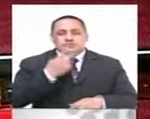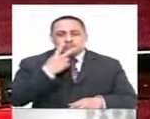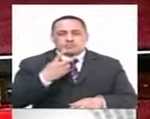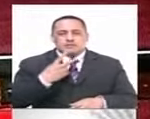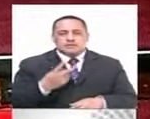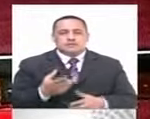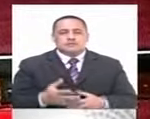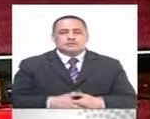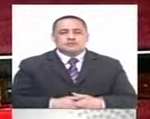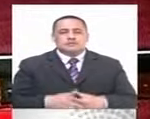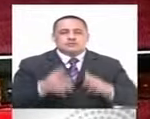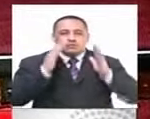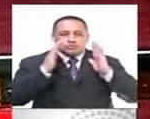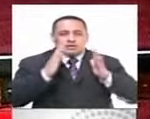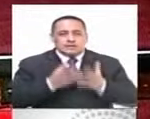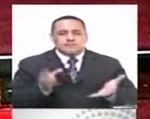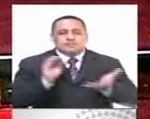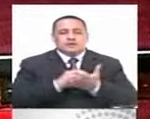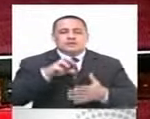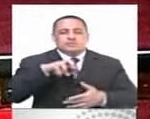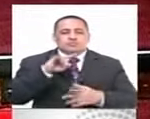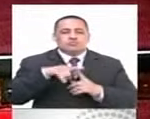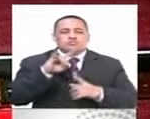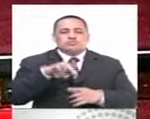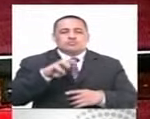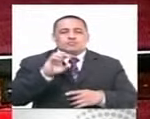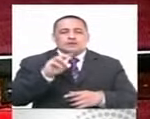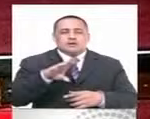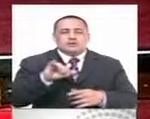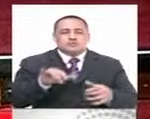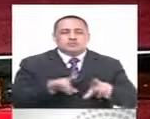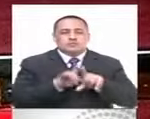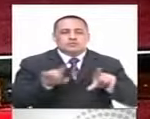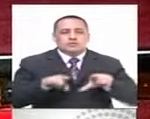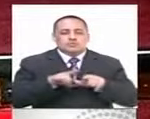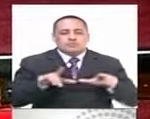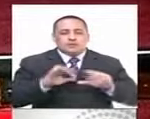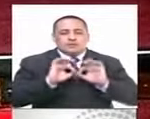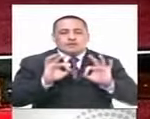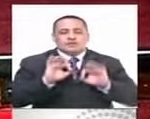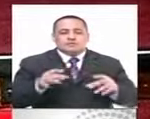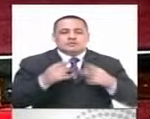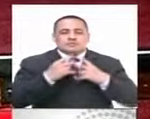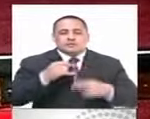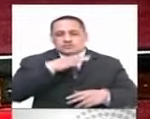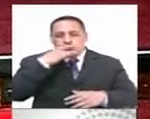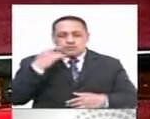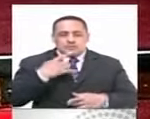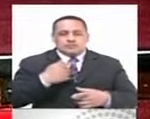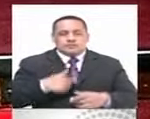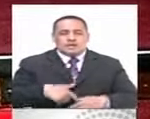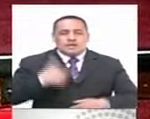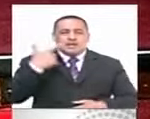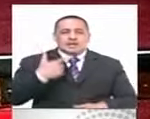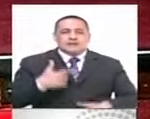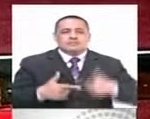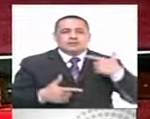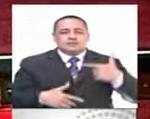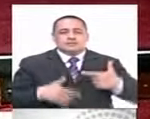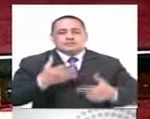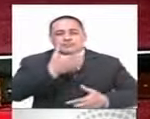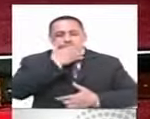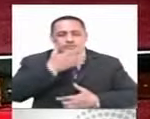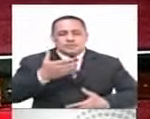nos hubiera interesado escuchar algo más del Putumayo. El Putumayo es un riesgo, ahí hay droga, tráfico de armas, tráfico de